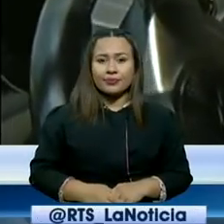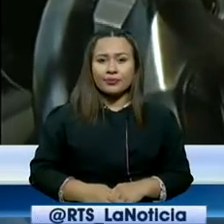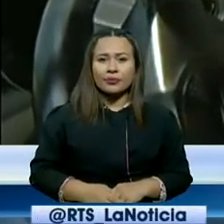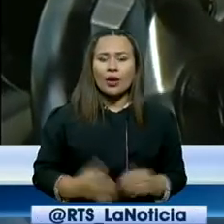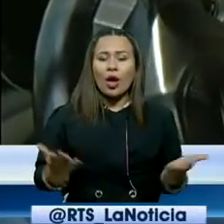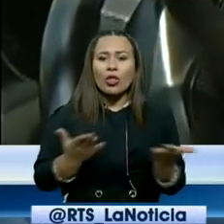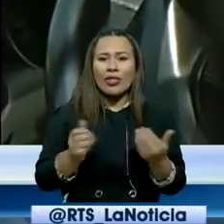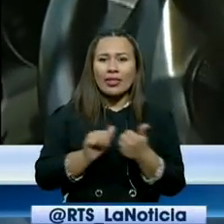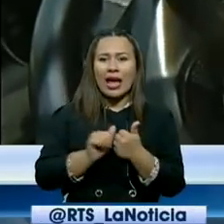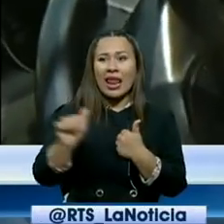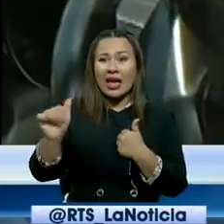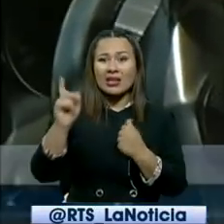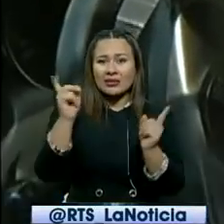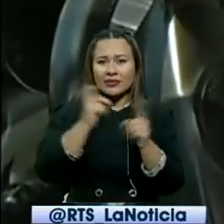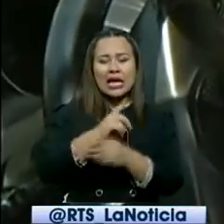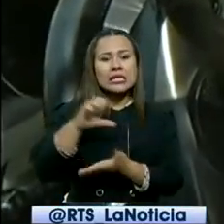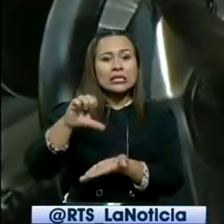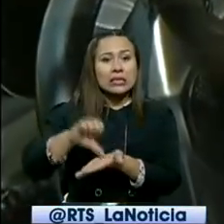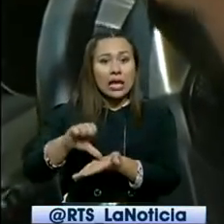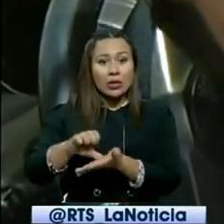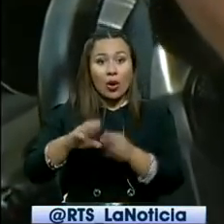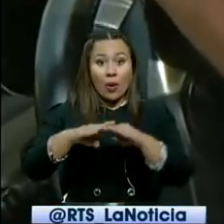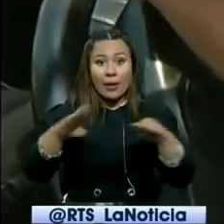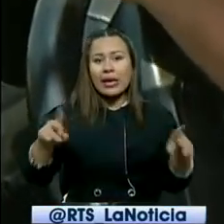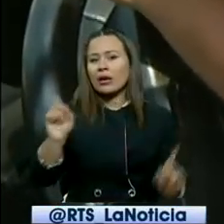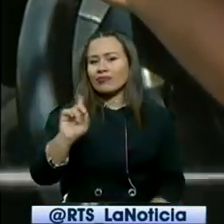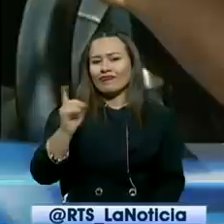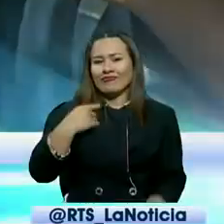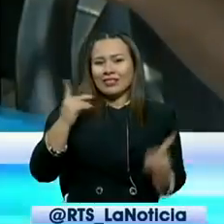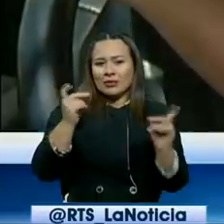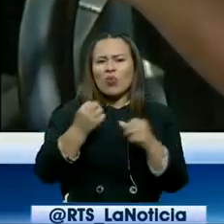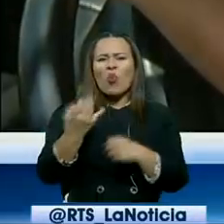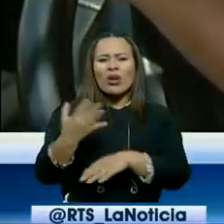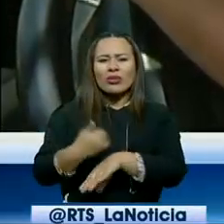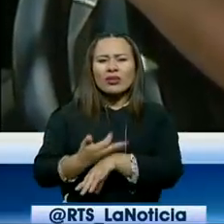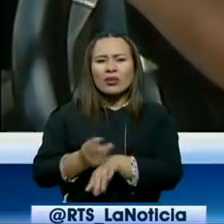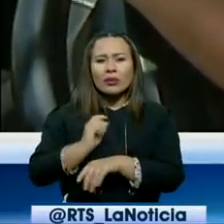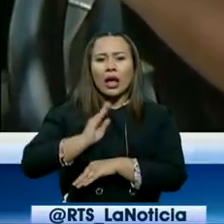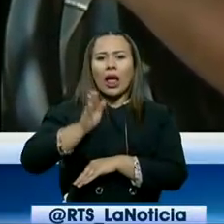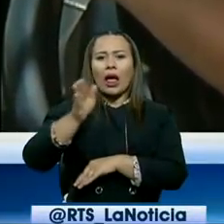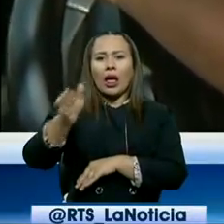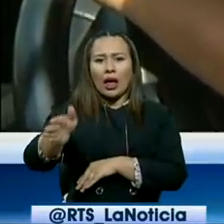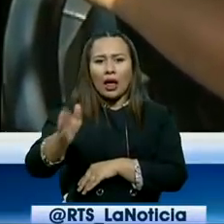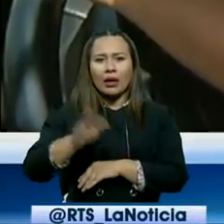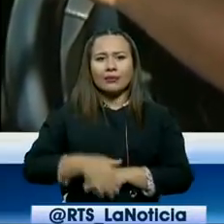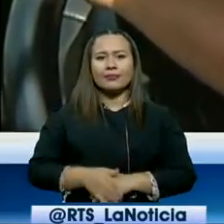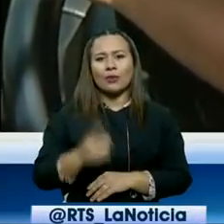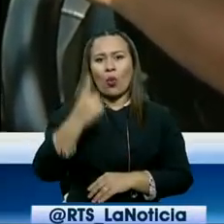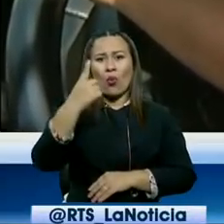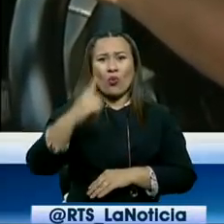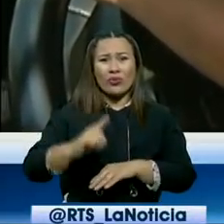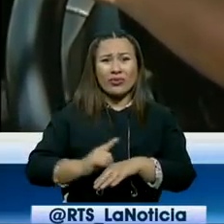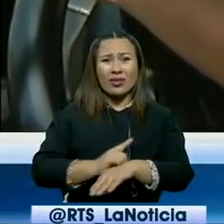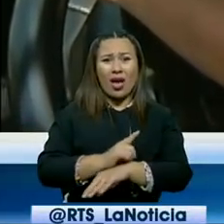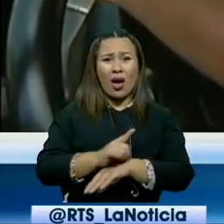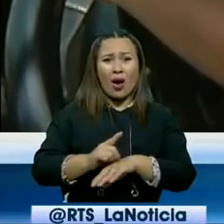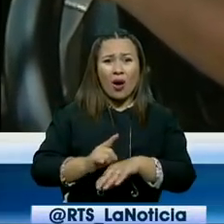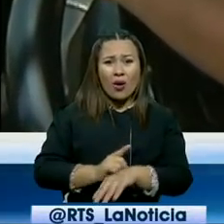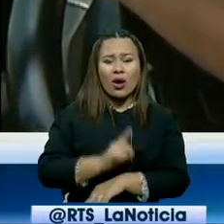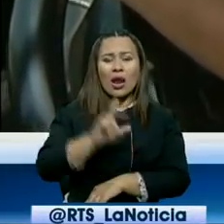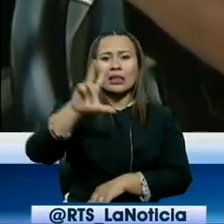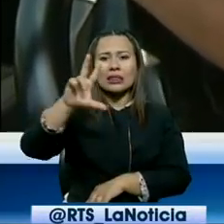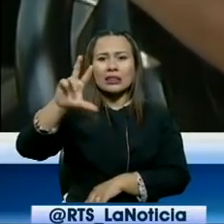cuál se le hace más complicado? Al centro y a la bahía. Centro. Sí, señor. ¿Cuánto tiempo le toma llegar? Aproximadamente 1 hora y media. ¿Cuánto llegar?